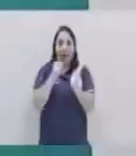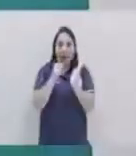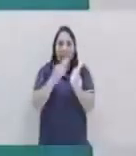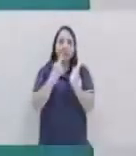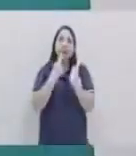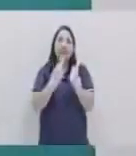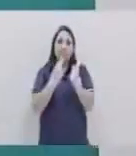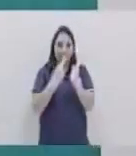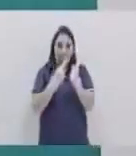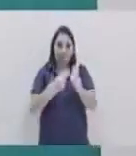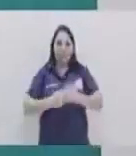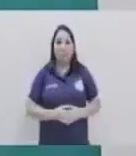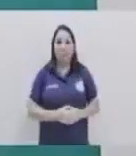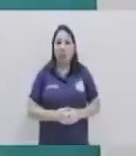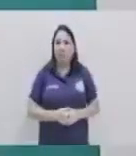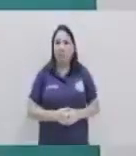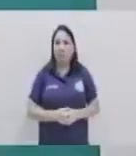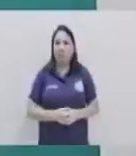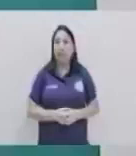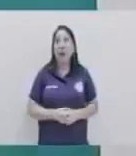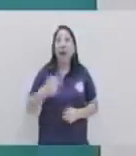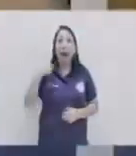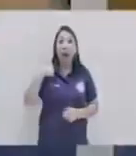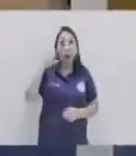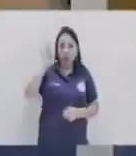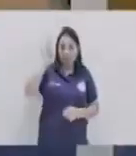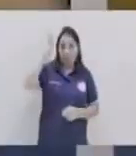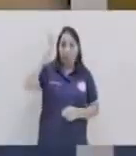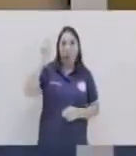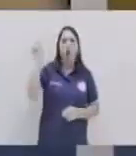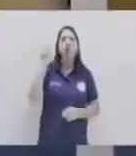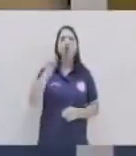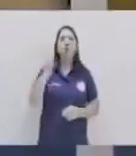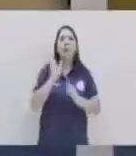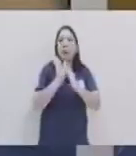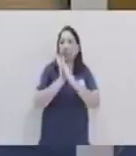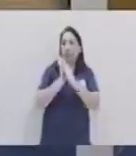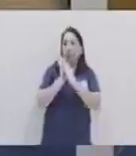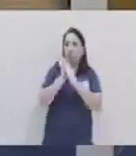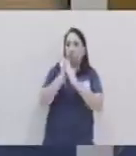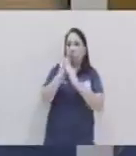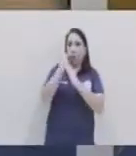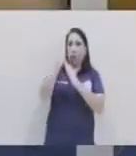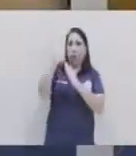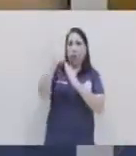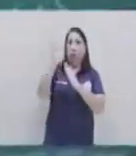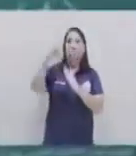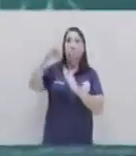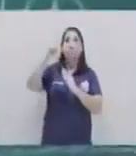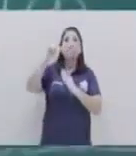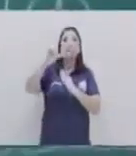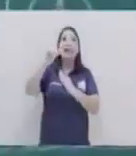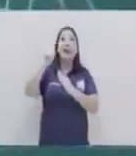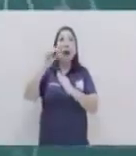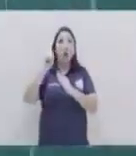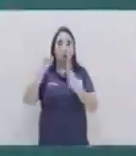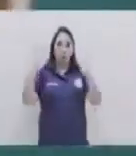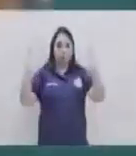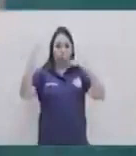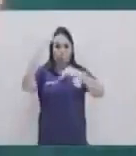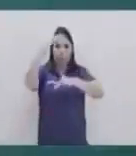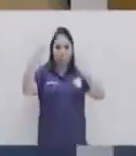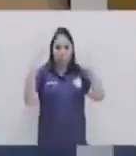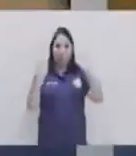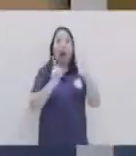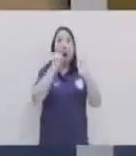de nuestra coordenada. Ahora que ya encontramos dónde está el vértice, pasaríamos a ubicarlo en nuestro